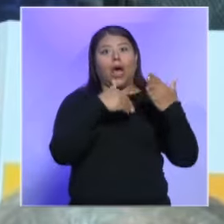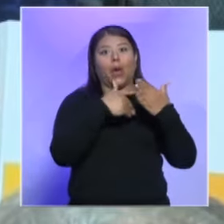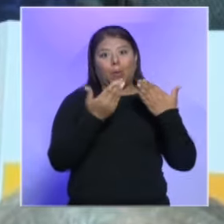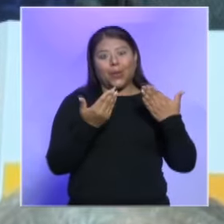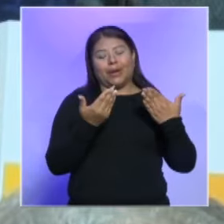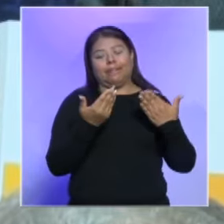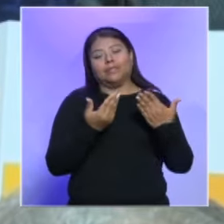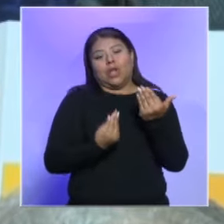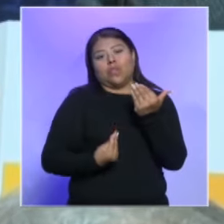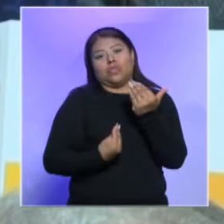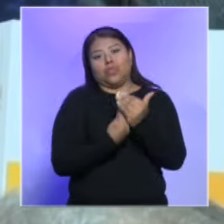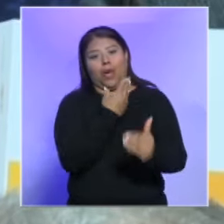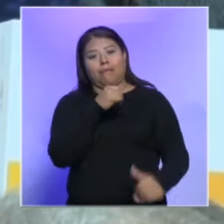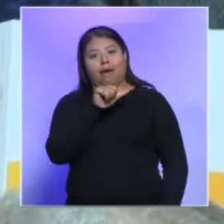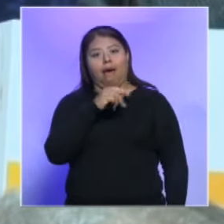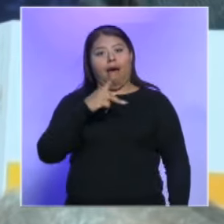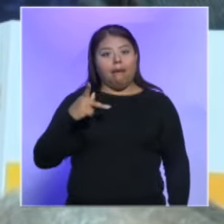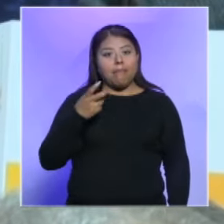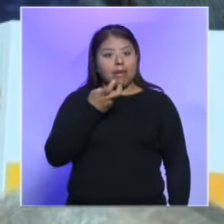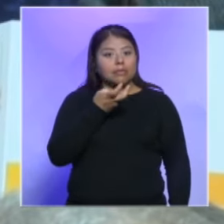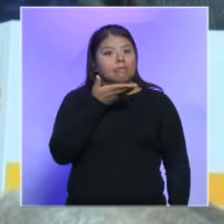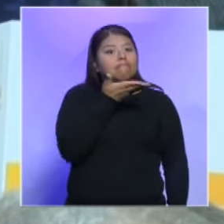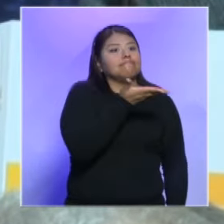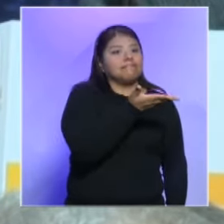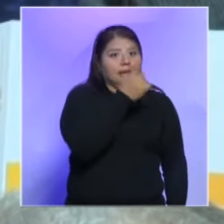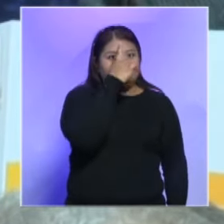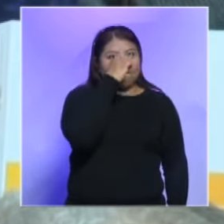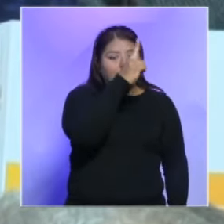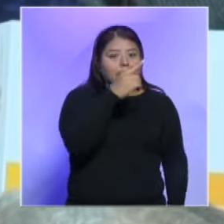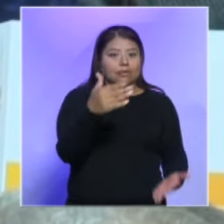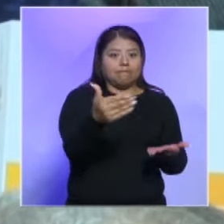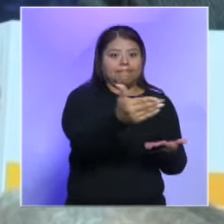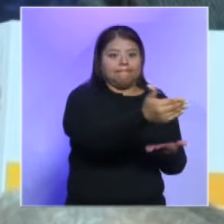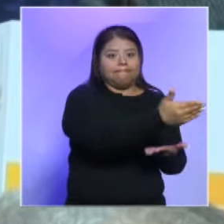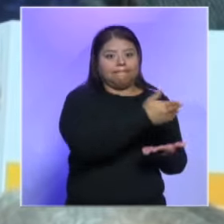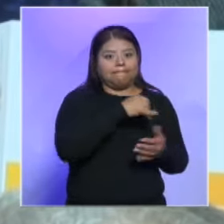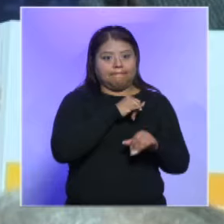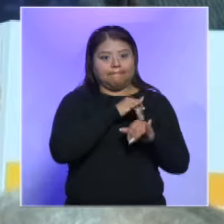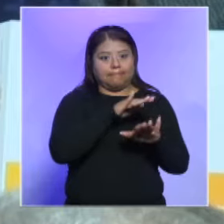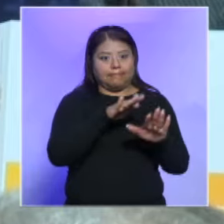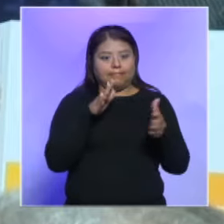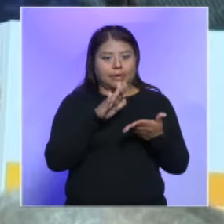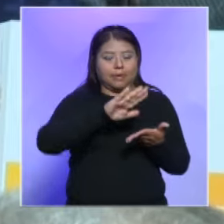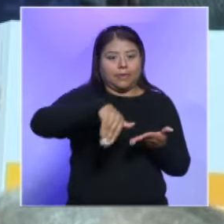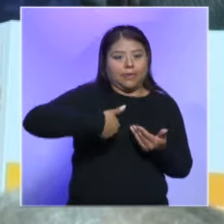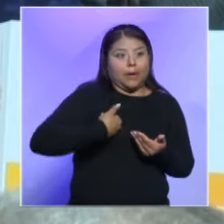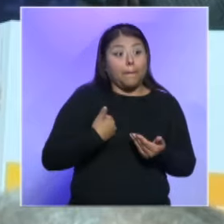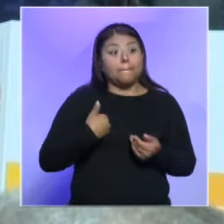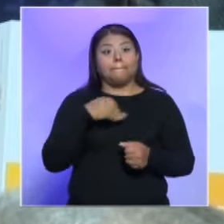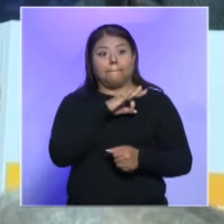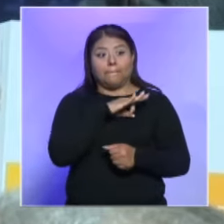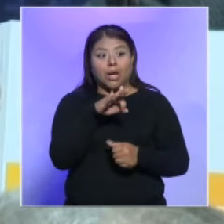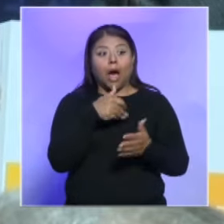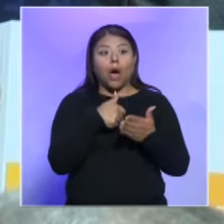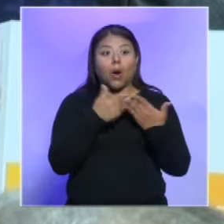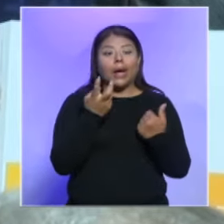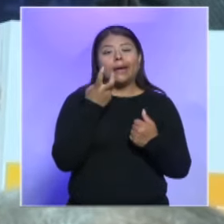por supuesto, pero pues sí, nos habla también de estas diferencias muy